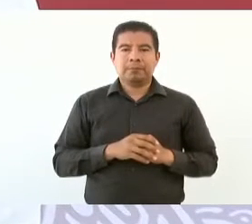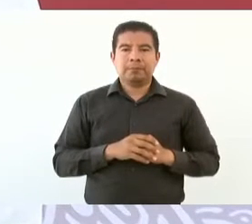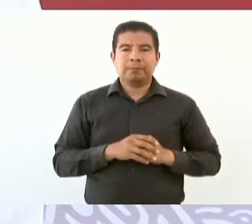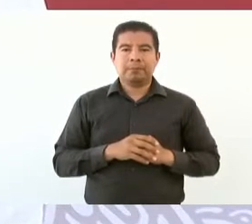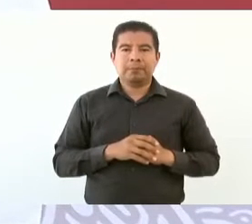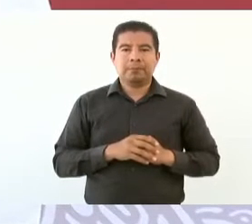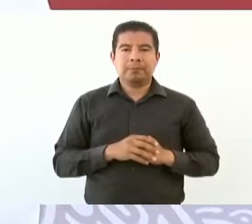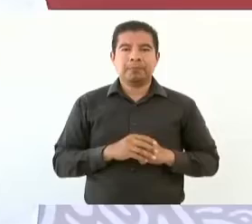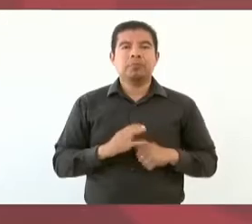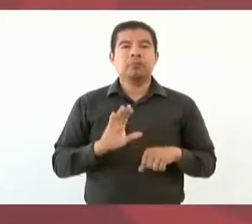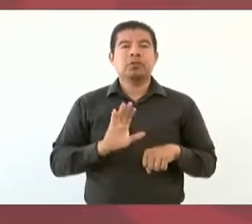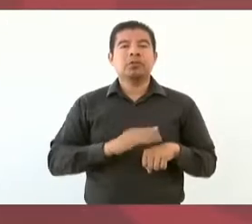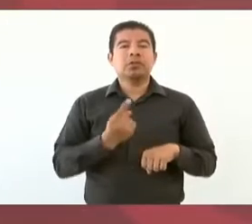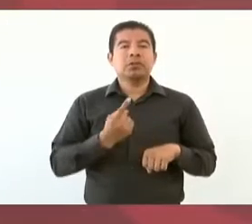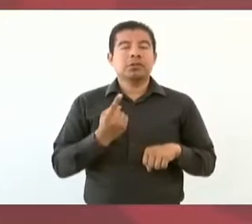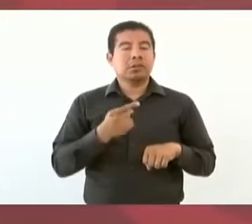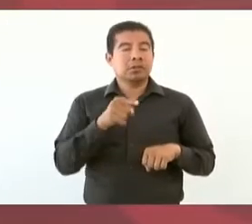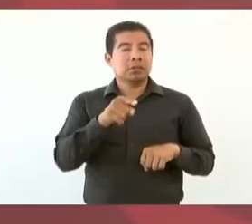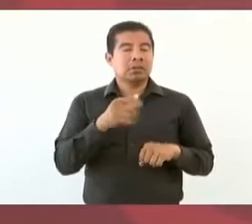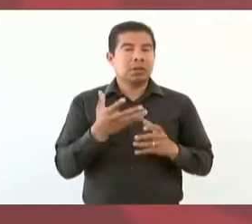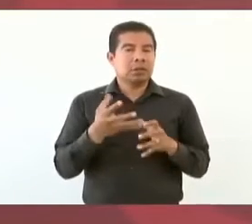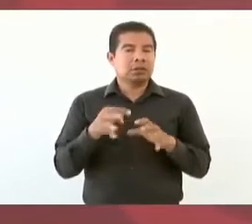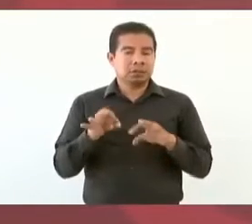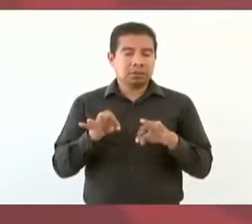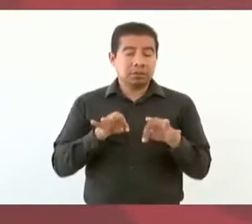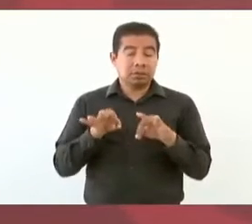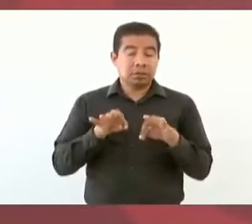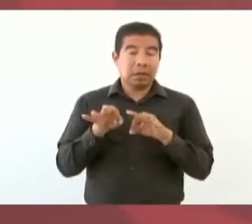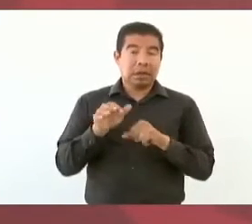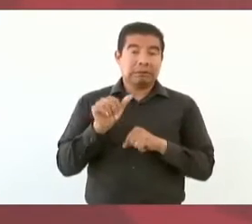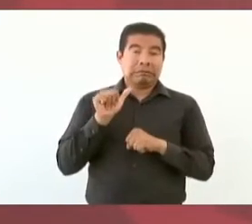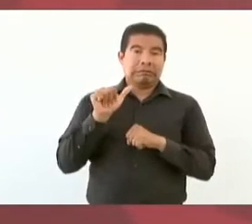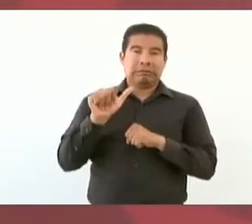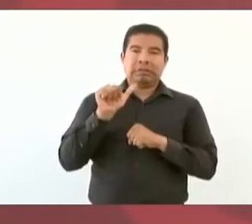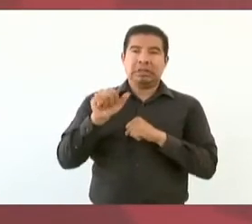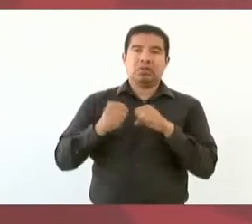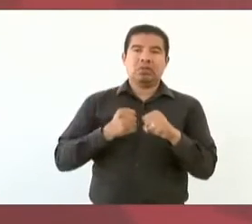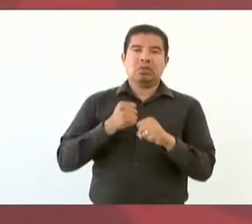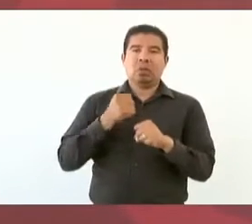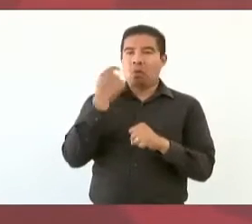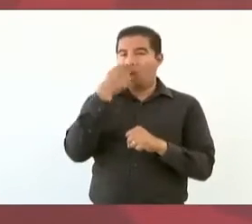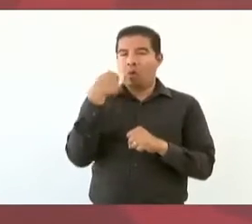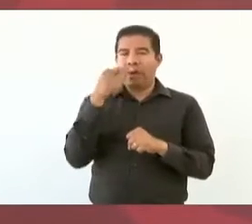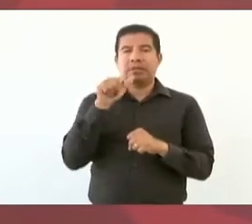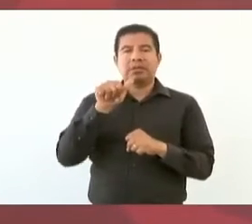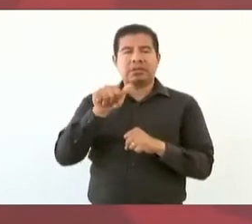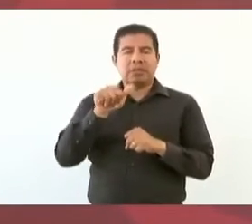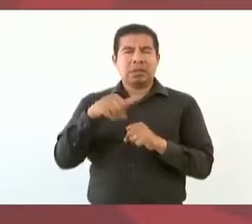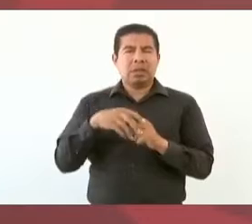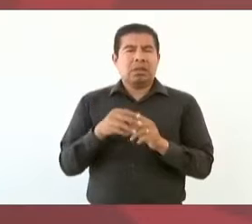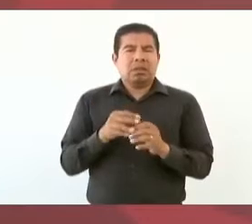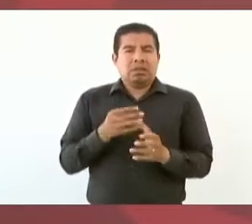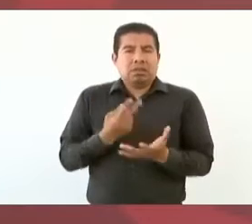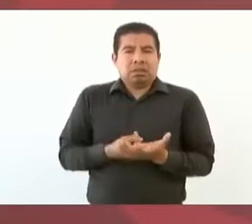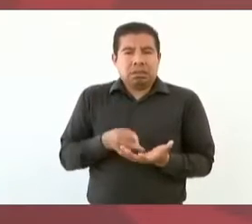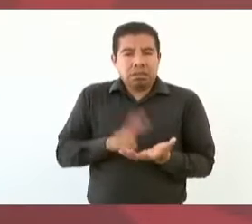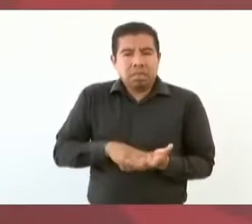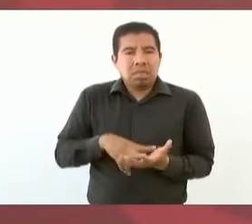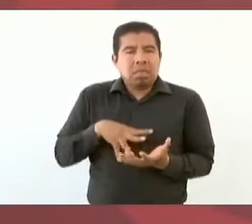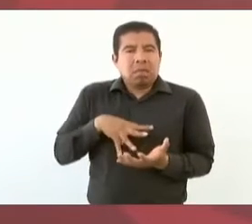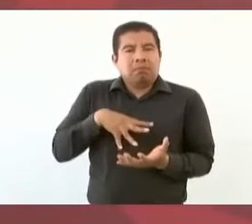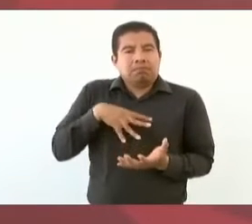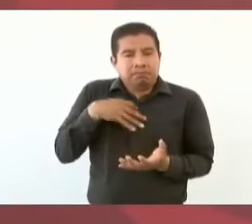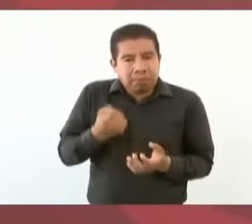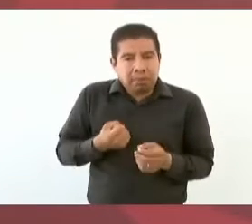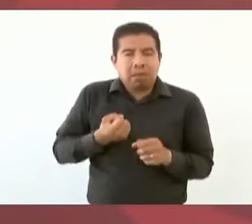porque trabajaban 16 horas, el doble, y no